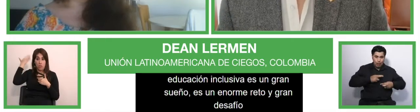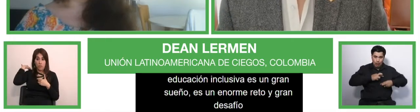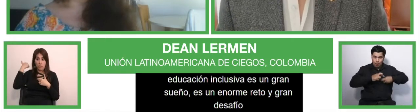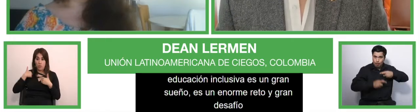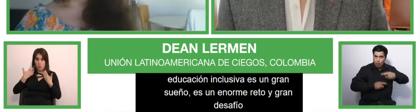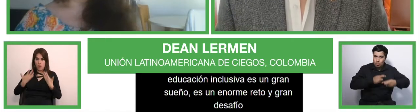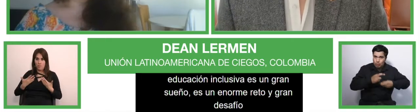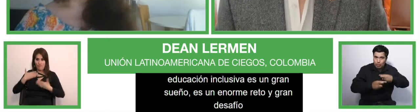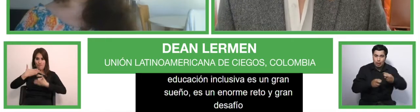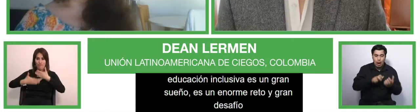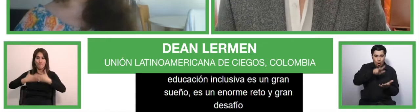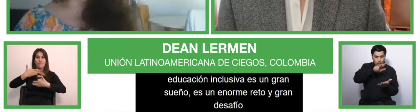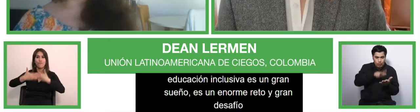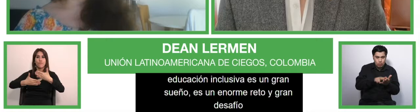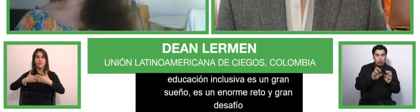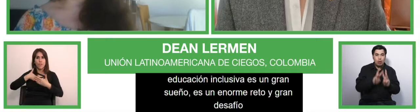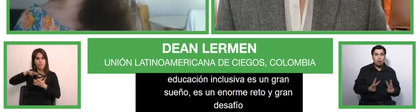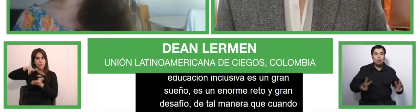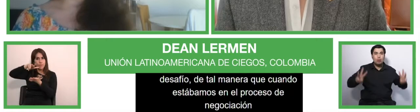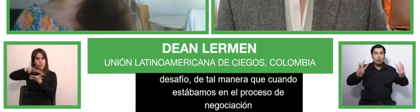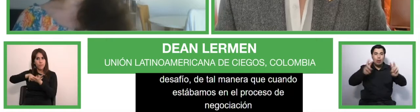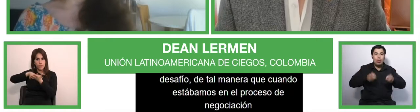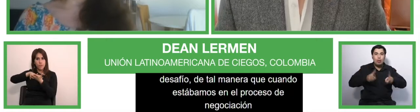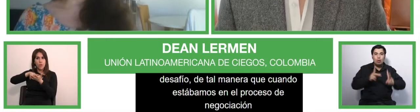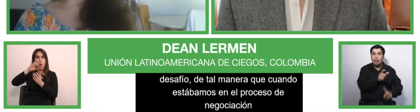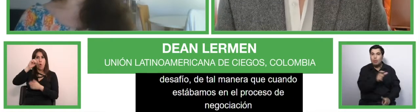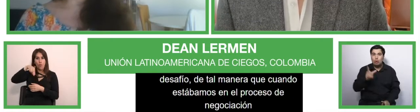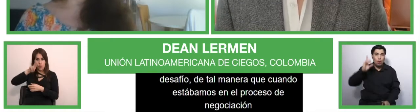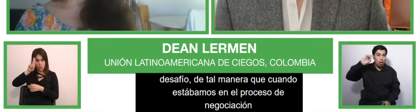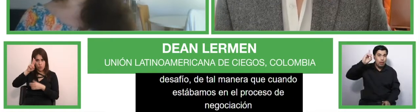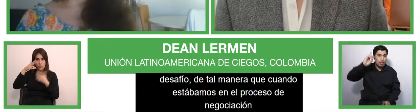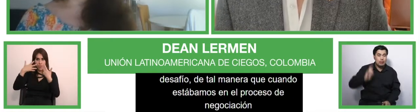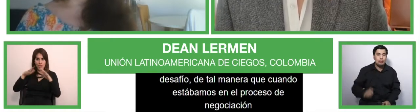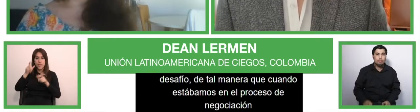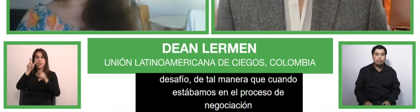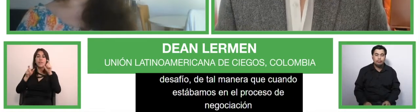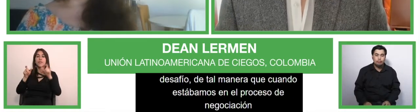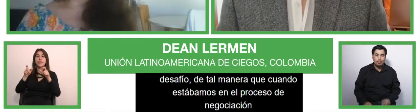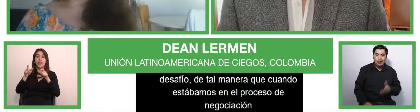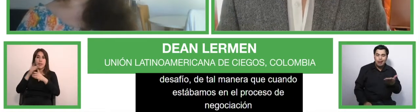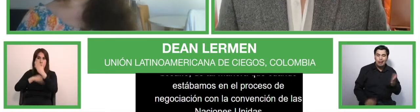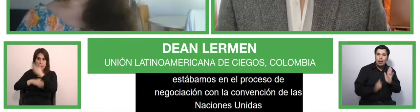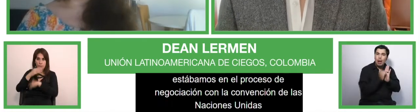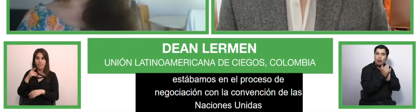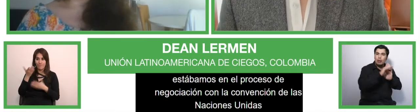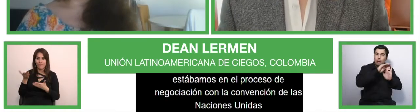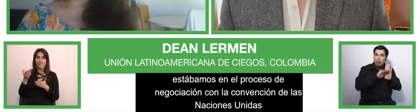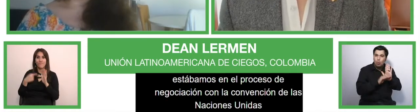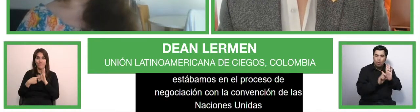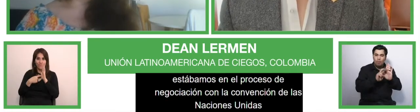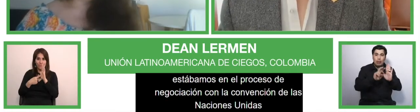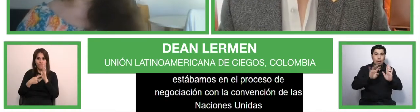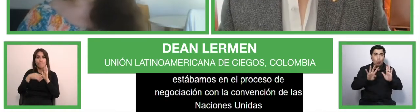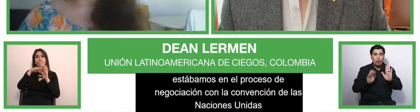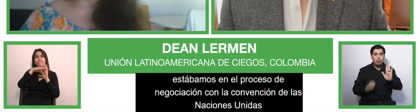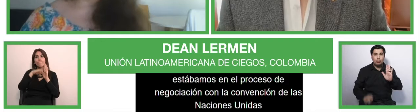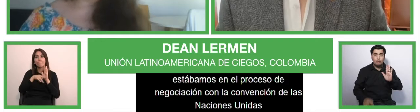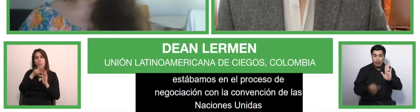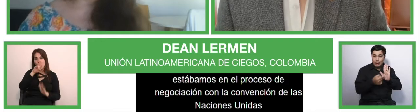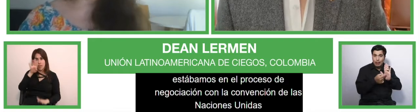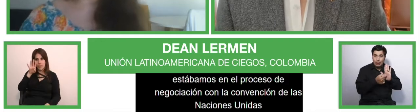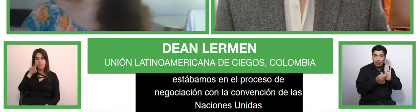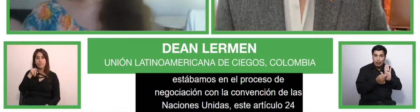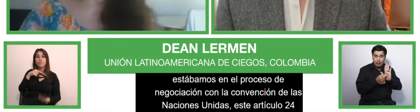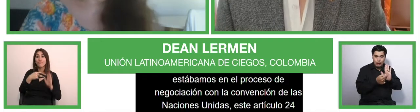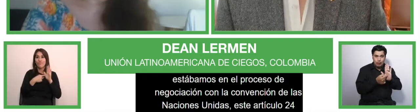de la Convención de Naciones Unidas de Derechos de las Personas con Discapacidad, este artículo 24 fue producto